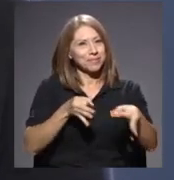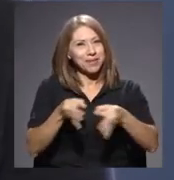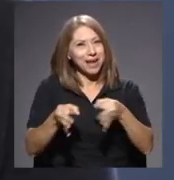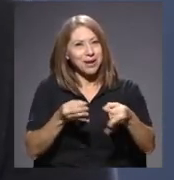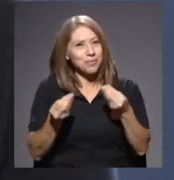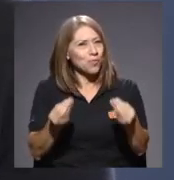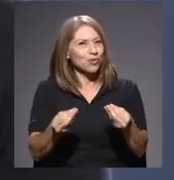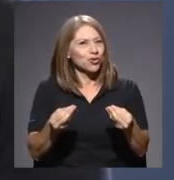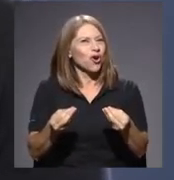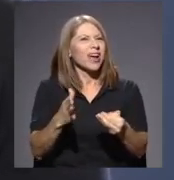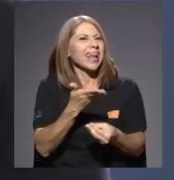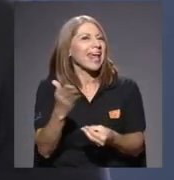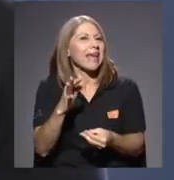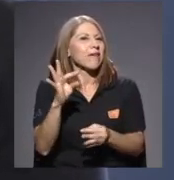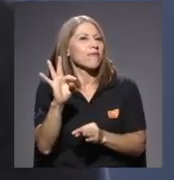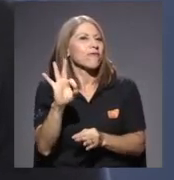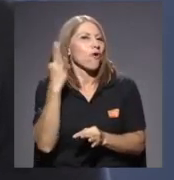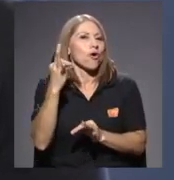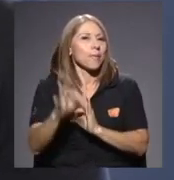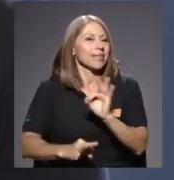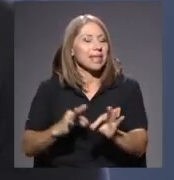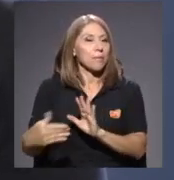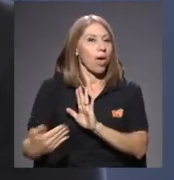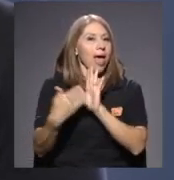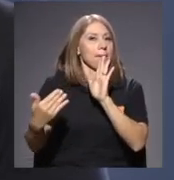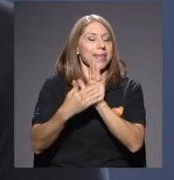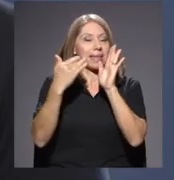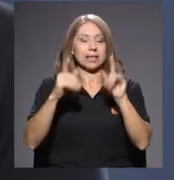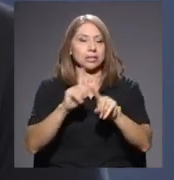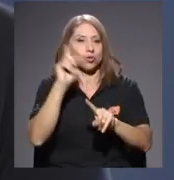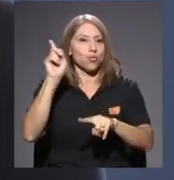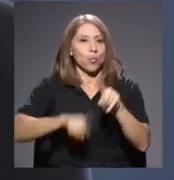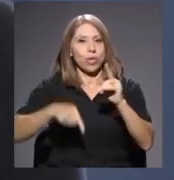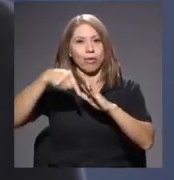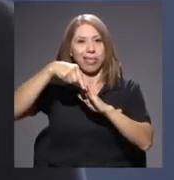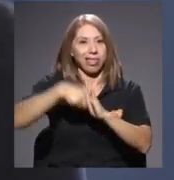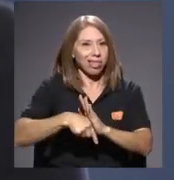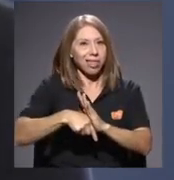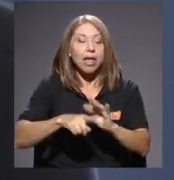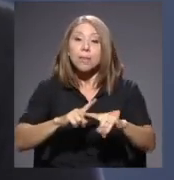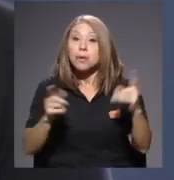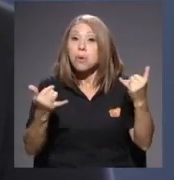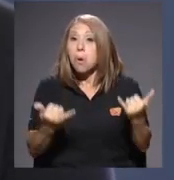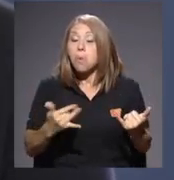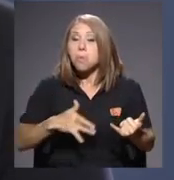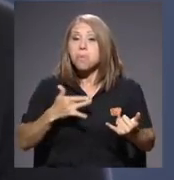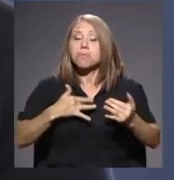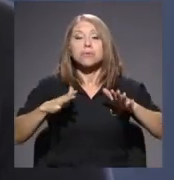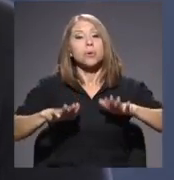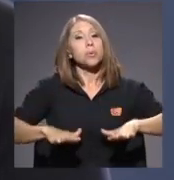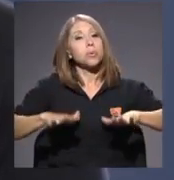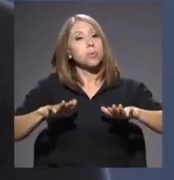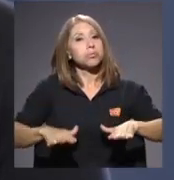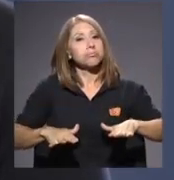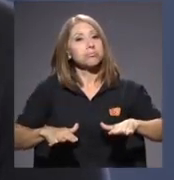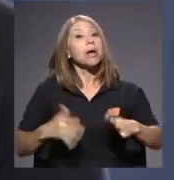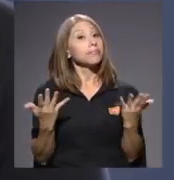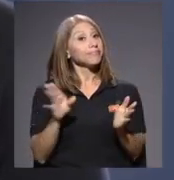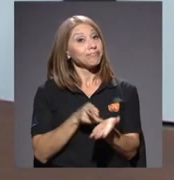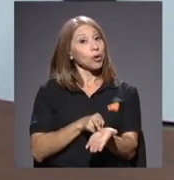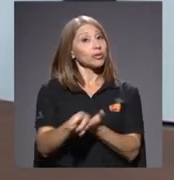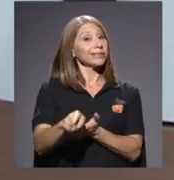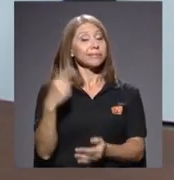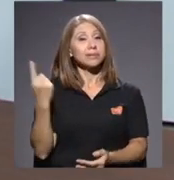qué consistían ni nada de eso, pero al menos ahorita nos sentimos tranquilos. Honestamente, siempre nos hemos sentido tranquilos. El